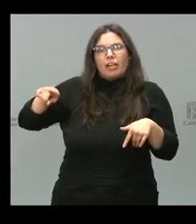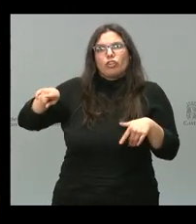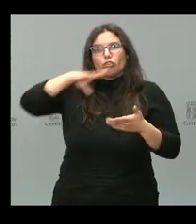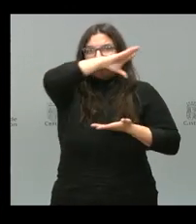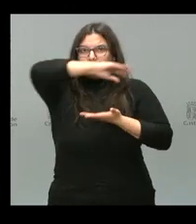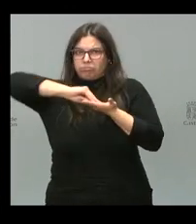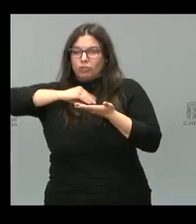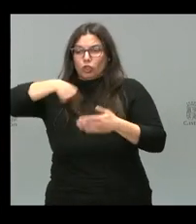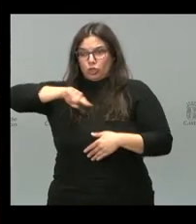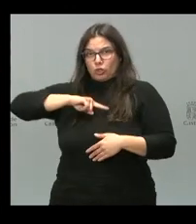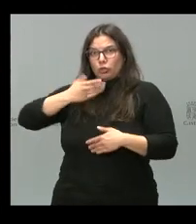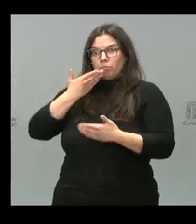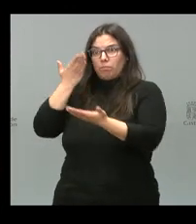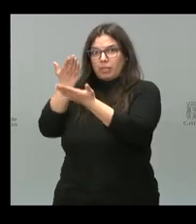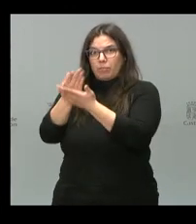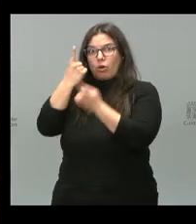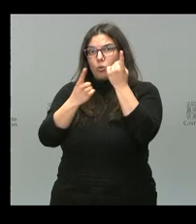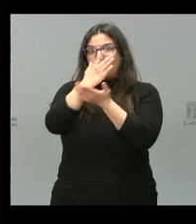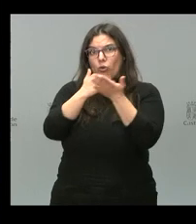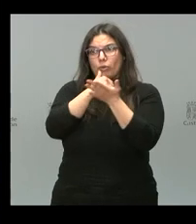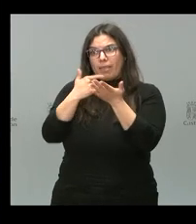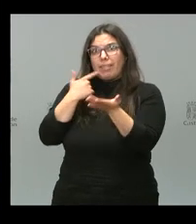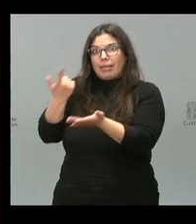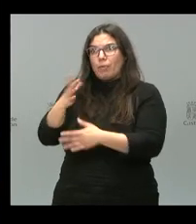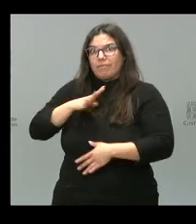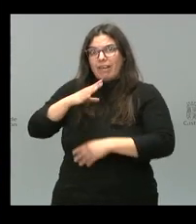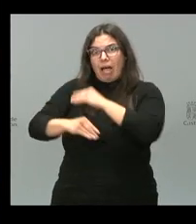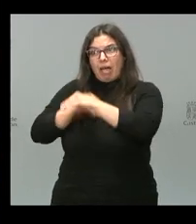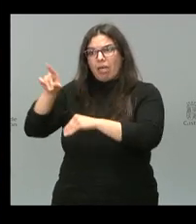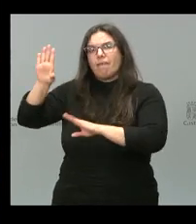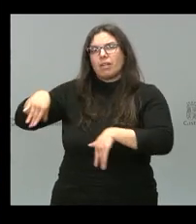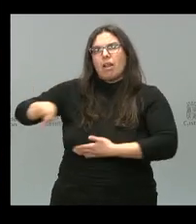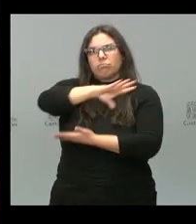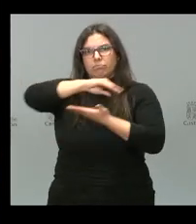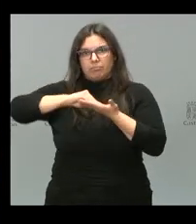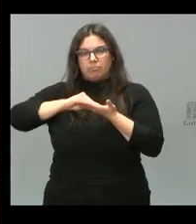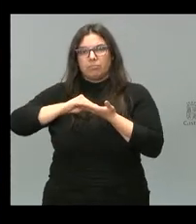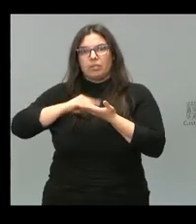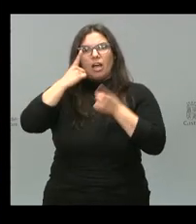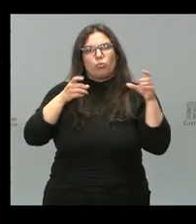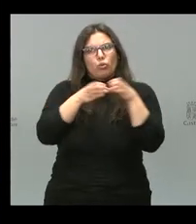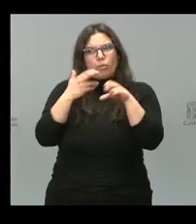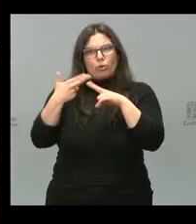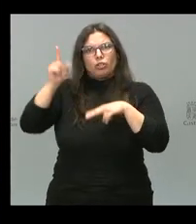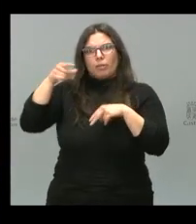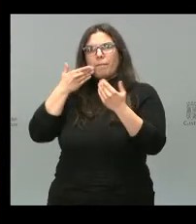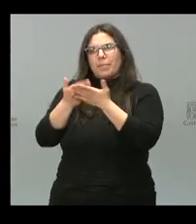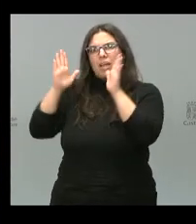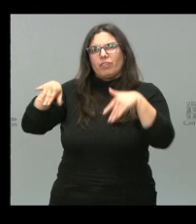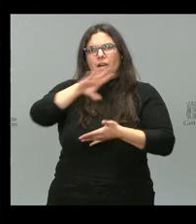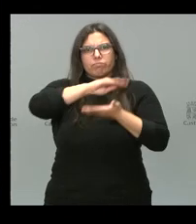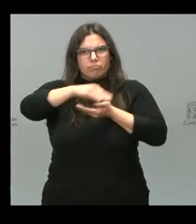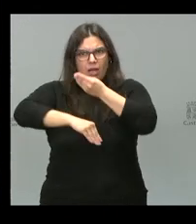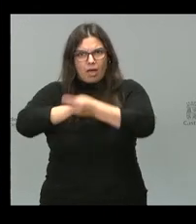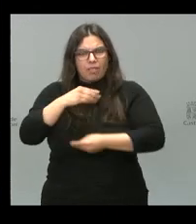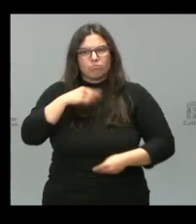se les lanzó desde las comunidades autónomas y desde determinadas fuerzas políticas y eso es un acierto